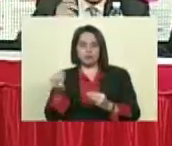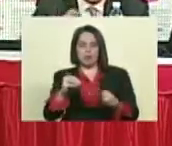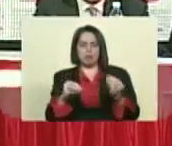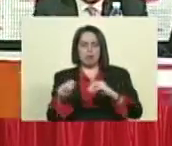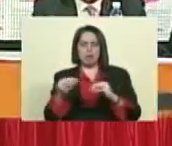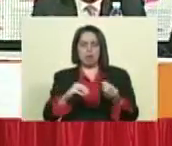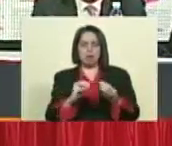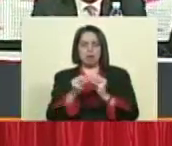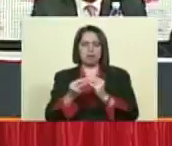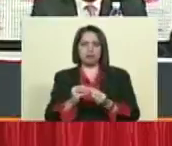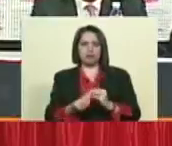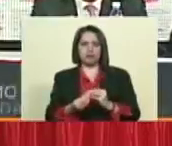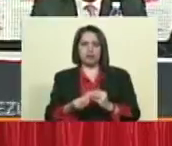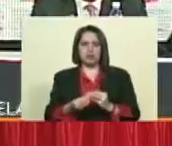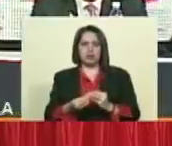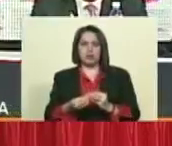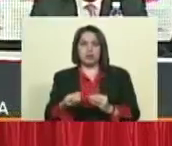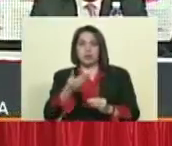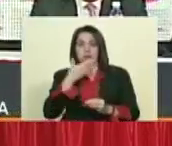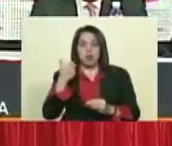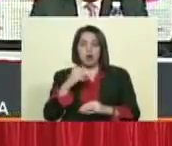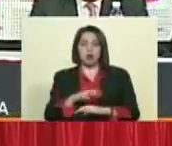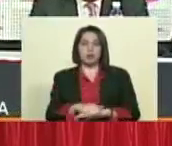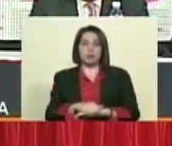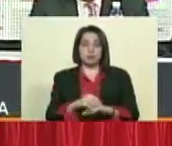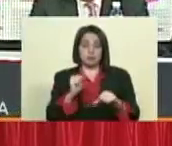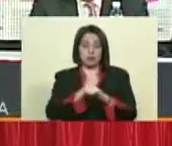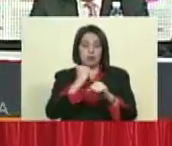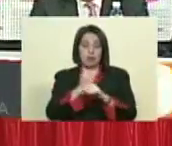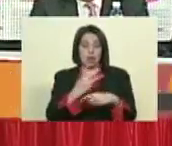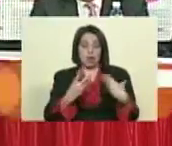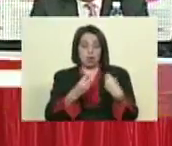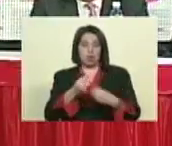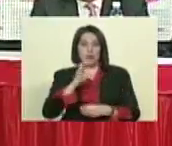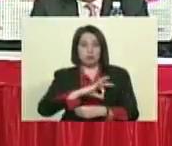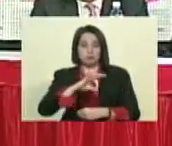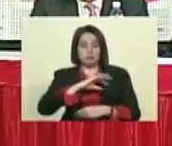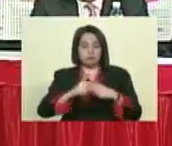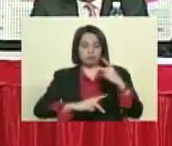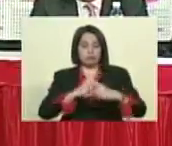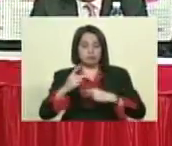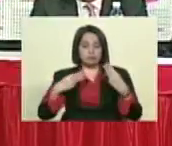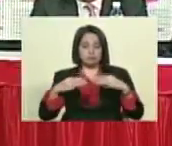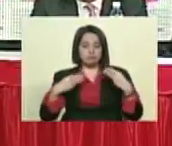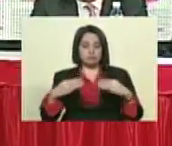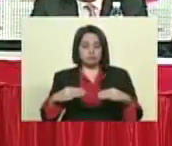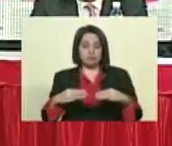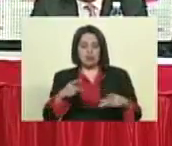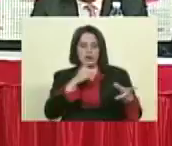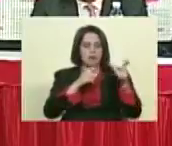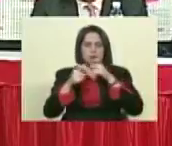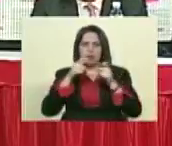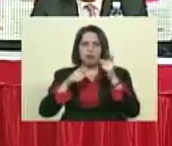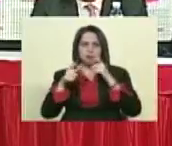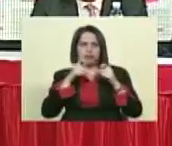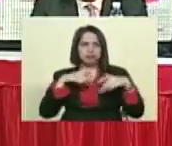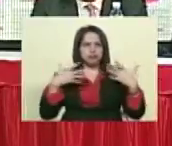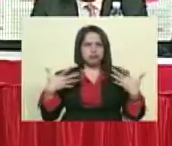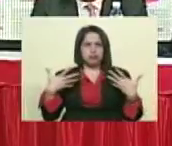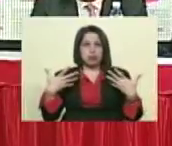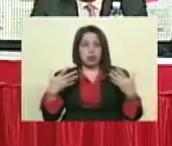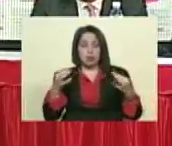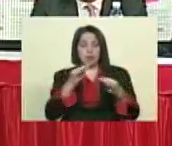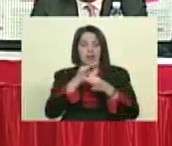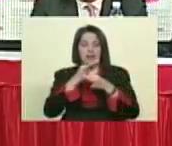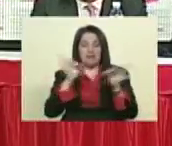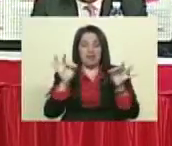trabaje dentro del proceso popular constituyente, en un gran proceso de consulta para